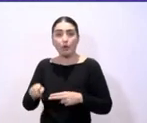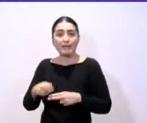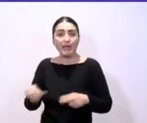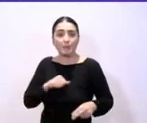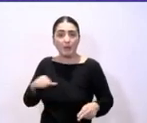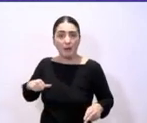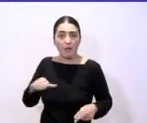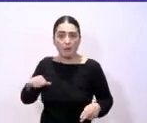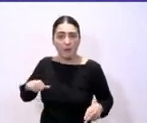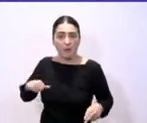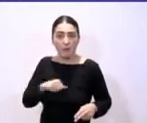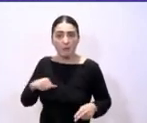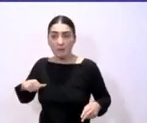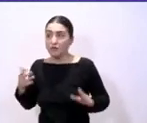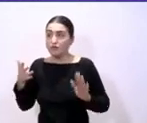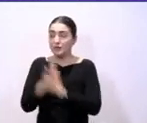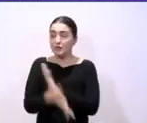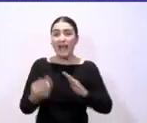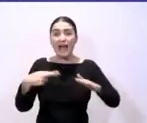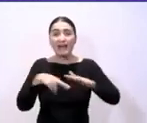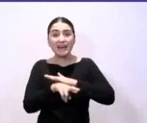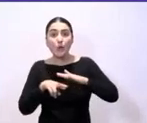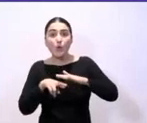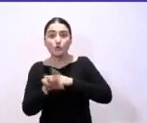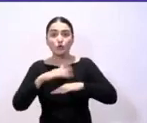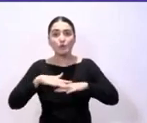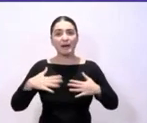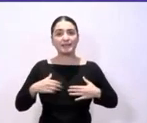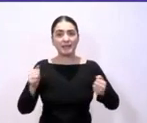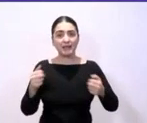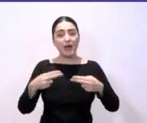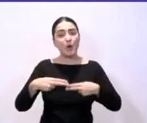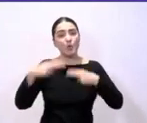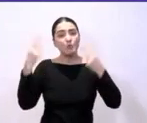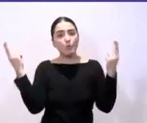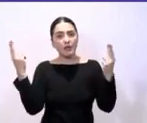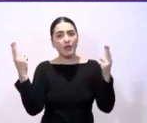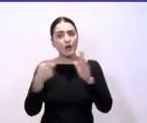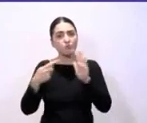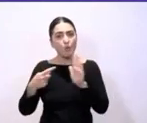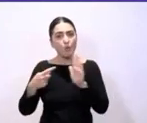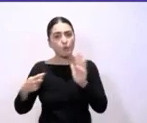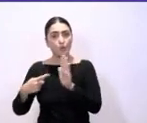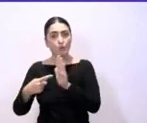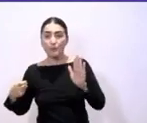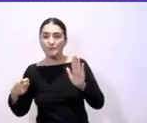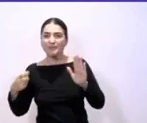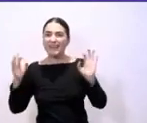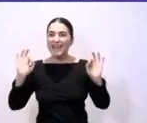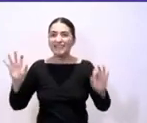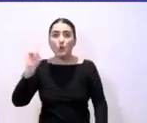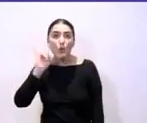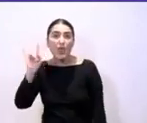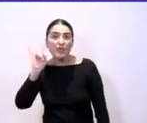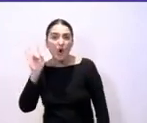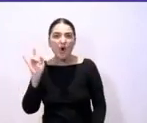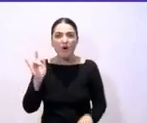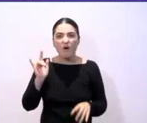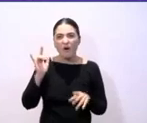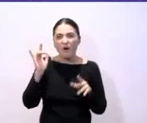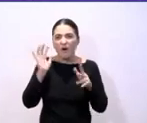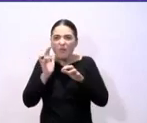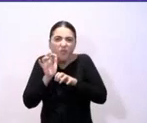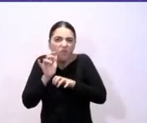es restar recursos a nuestra sanidad pública. Y esa es la realidad. Y no es ruido. Y no son comadrejas. Son gente